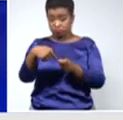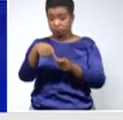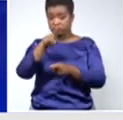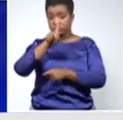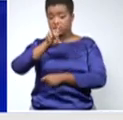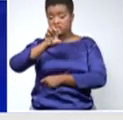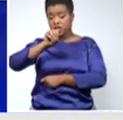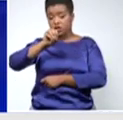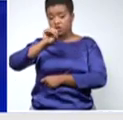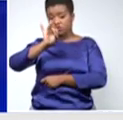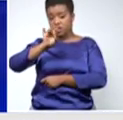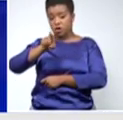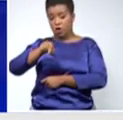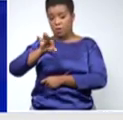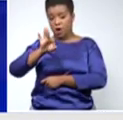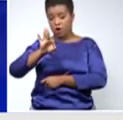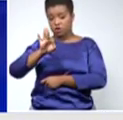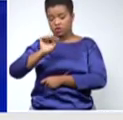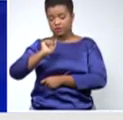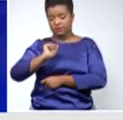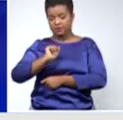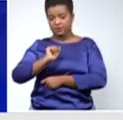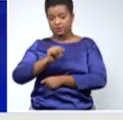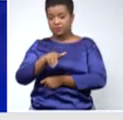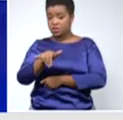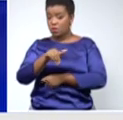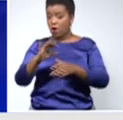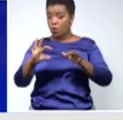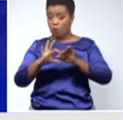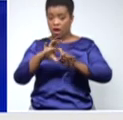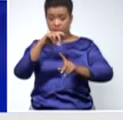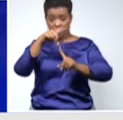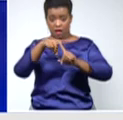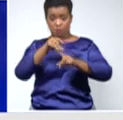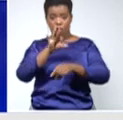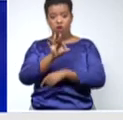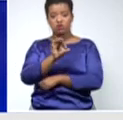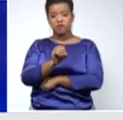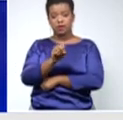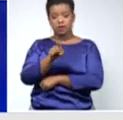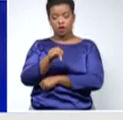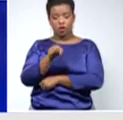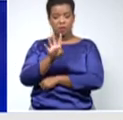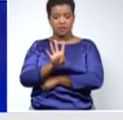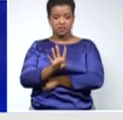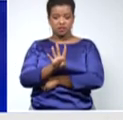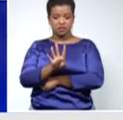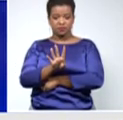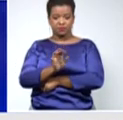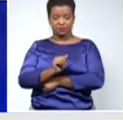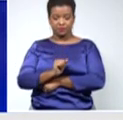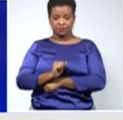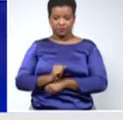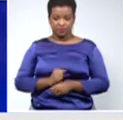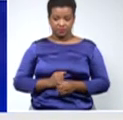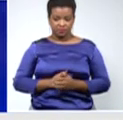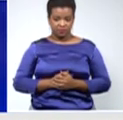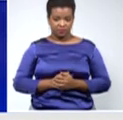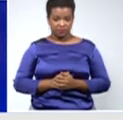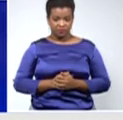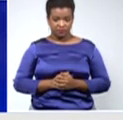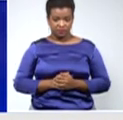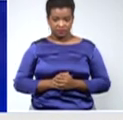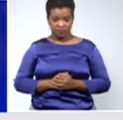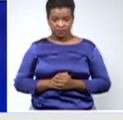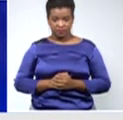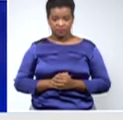107,8 por 100.000 habitantes y Guantánamo con 80,5 por 100.000 habitantes, inferior a